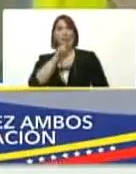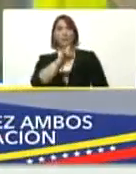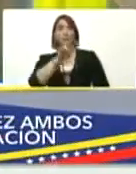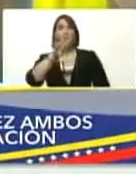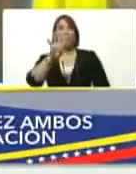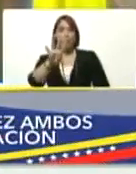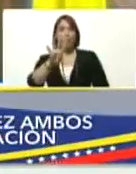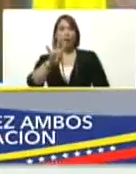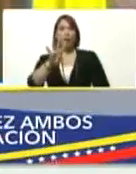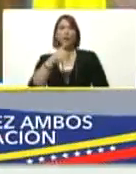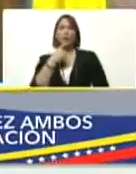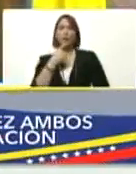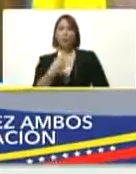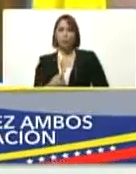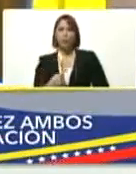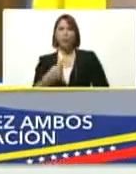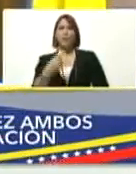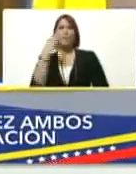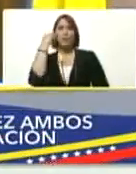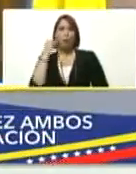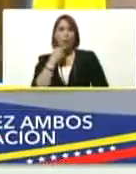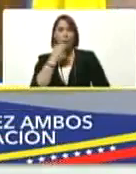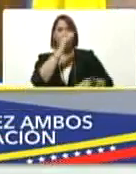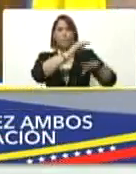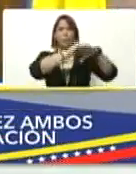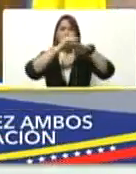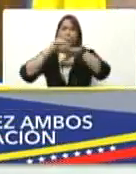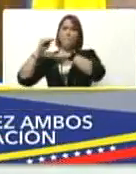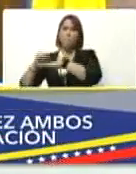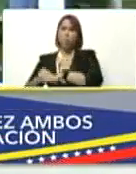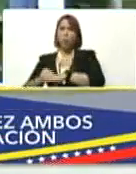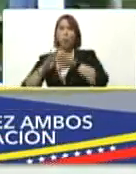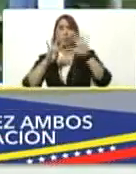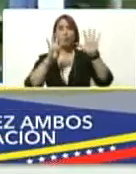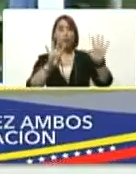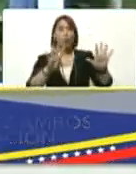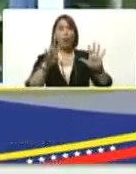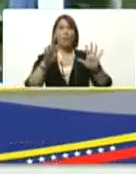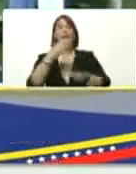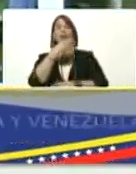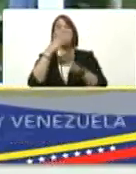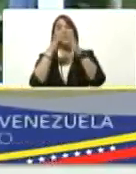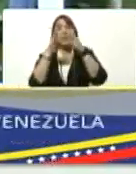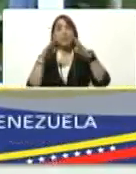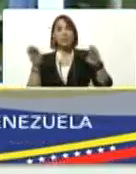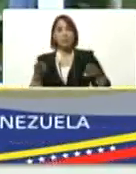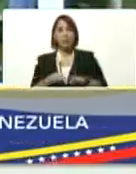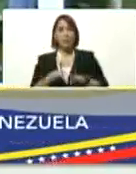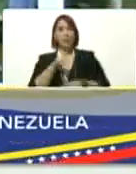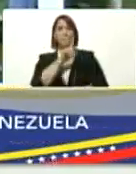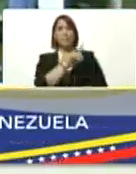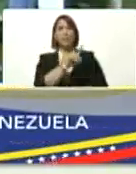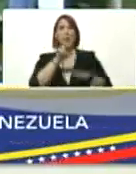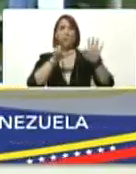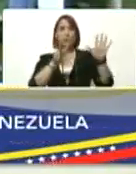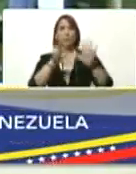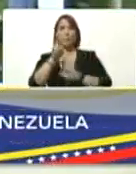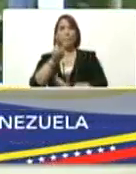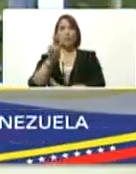1824, lo plantea para convocar el 9 de diciembre de 1824, cuando